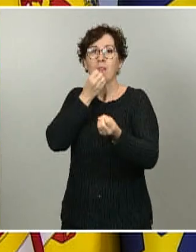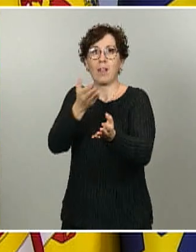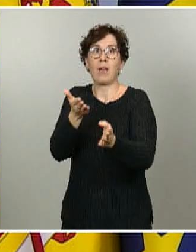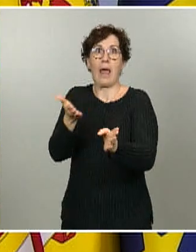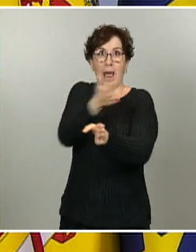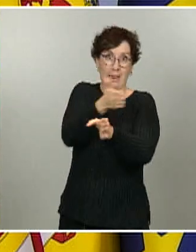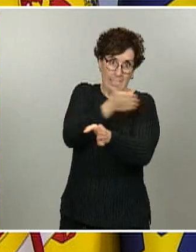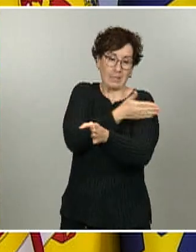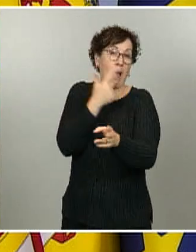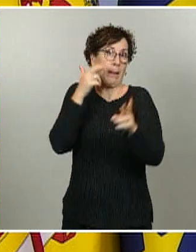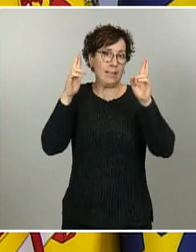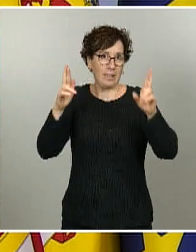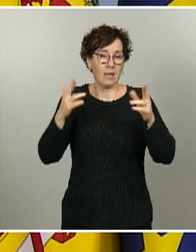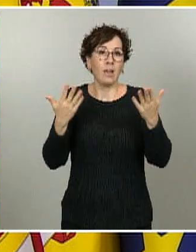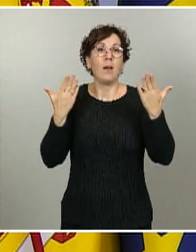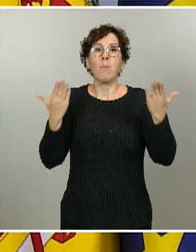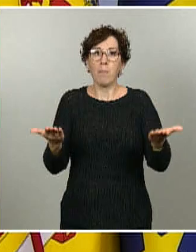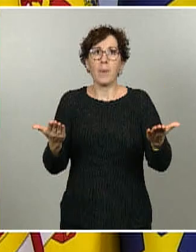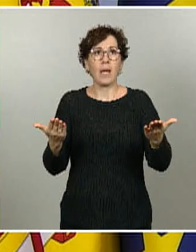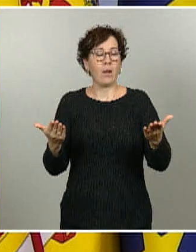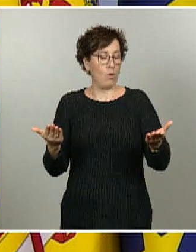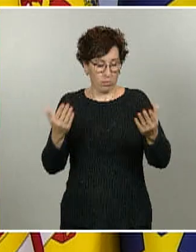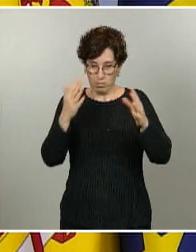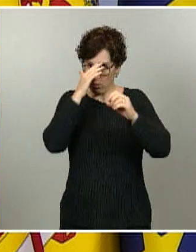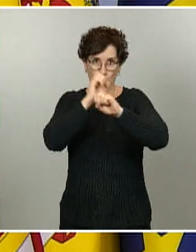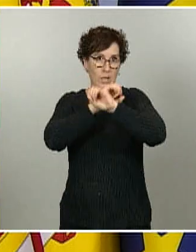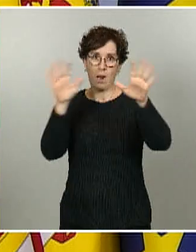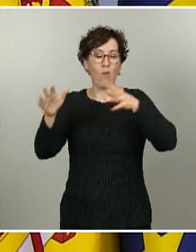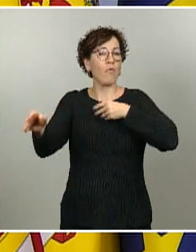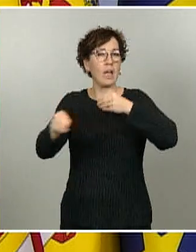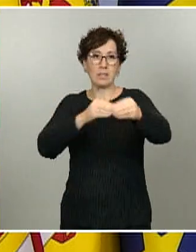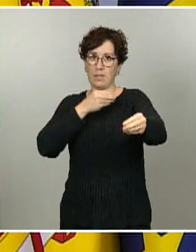en todo caso seremos suficientemente flexibles para ser lo